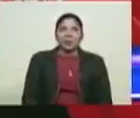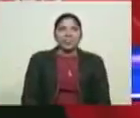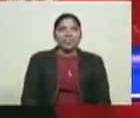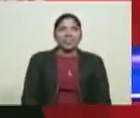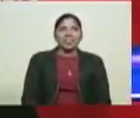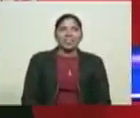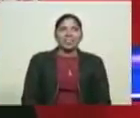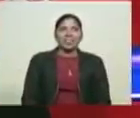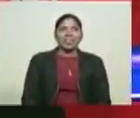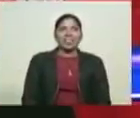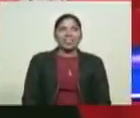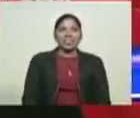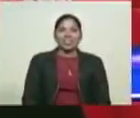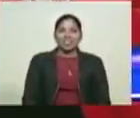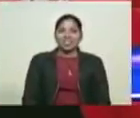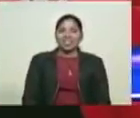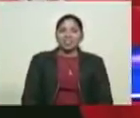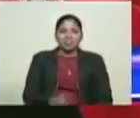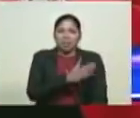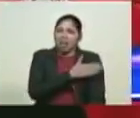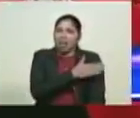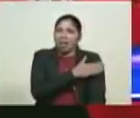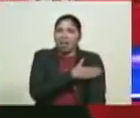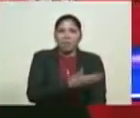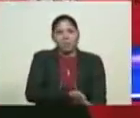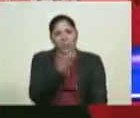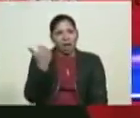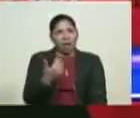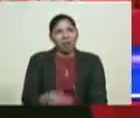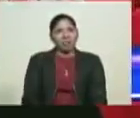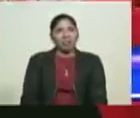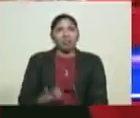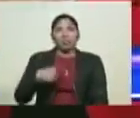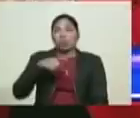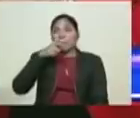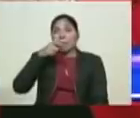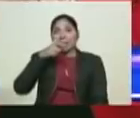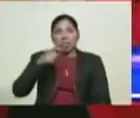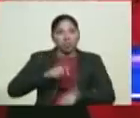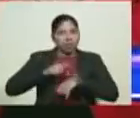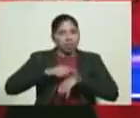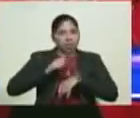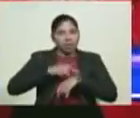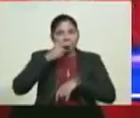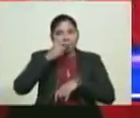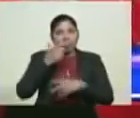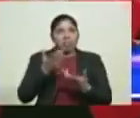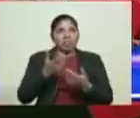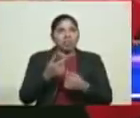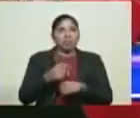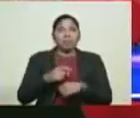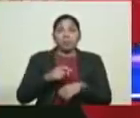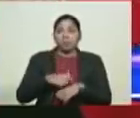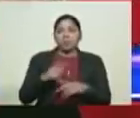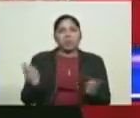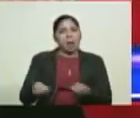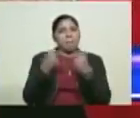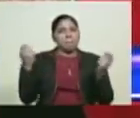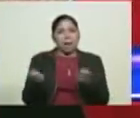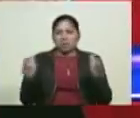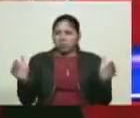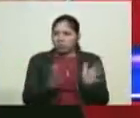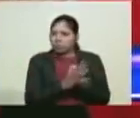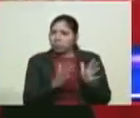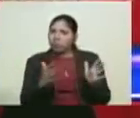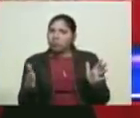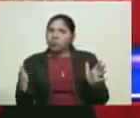tempranito. Nosotros sí estábamos muy pendientes y nosotros en todo este tiempo de campaña pudimos recoger en el